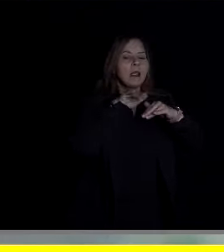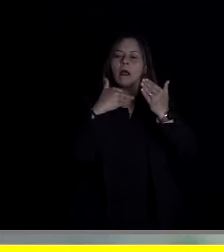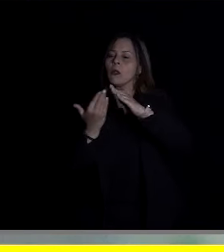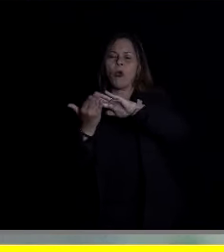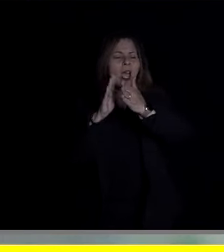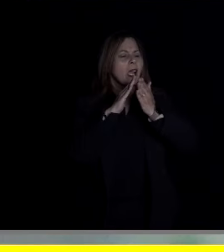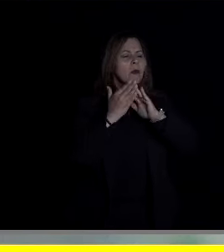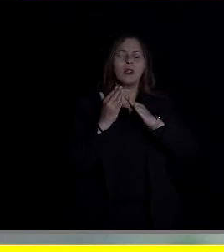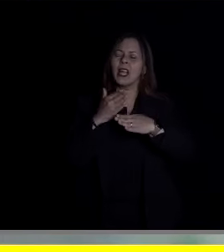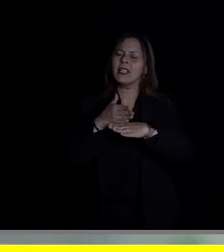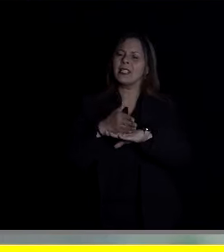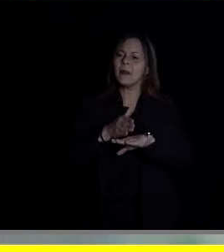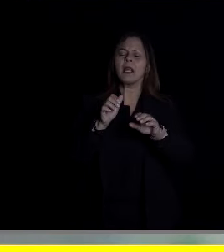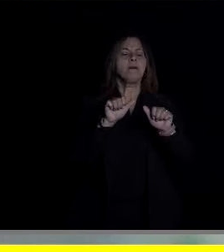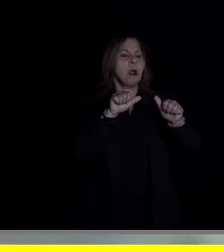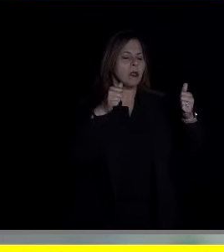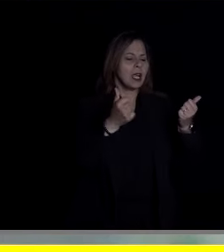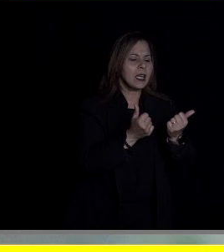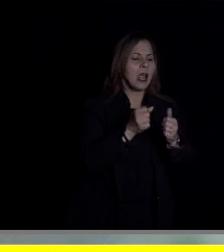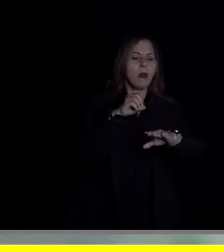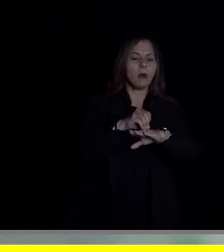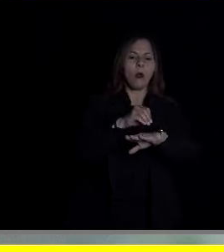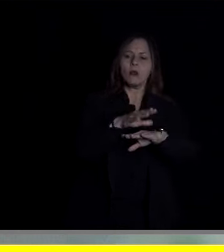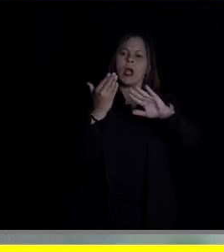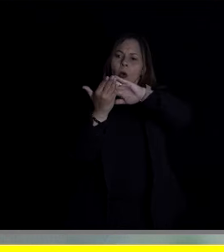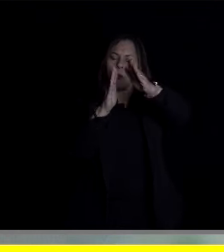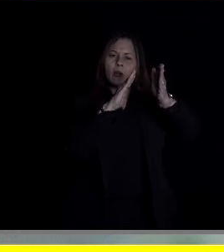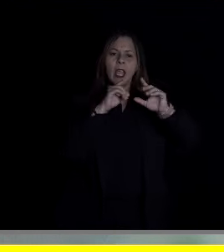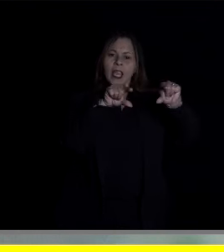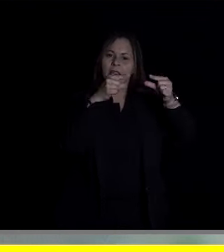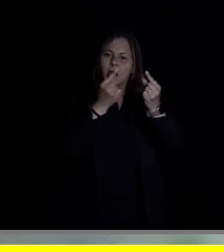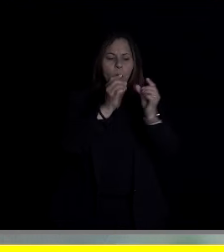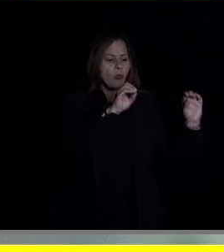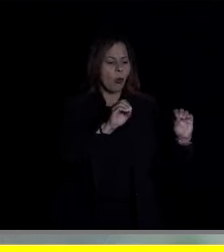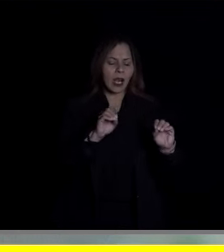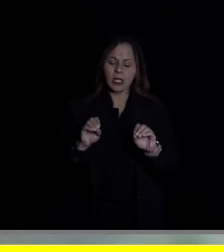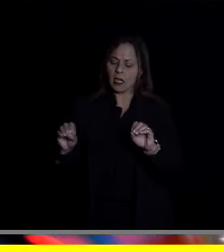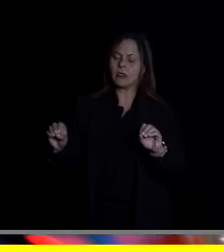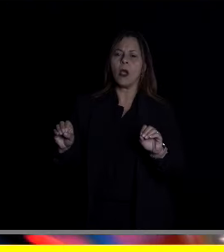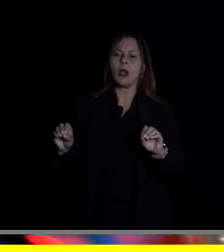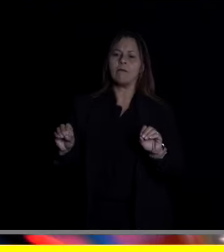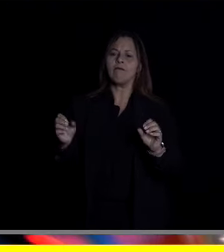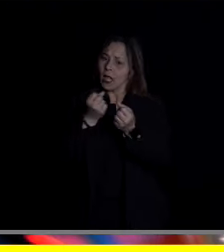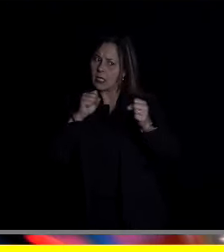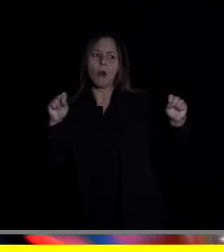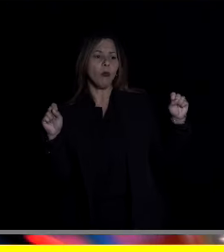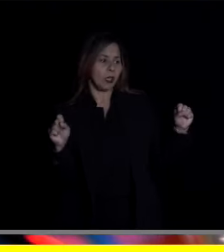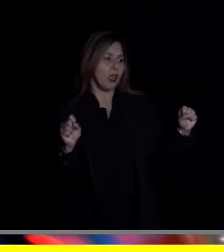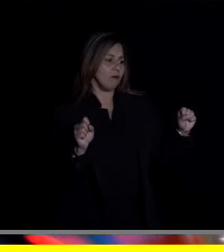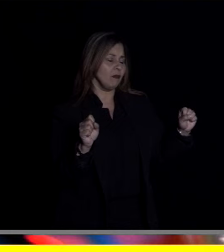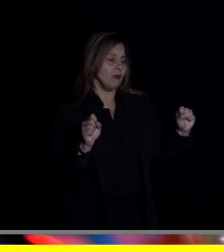comunidad a través de sus asociaciones, consejos comunitarios y grupos de organizaciones de seguridad,